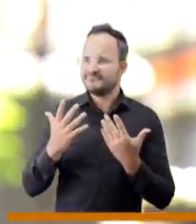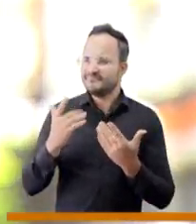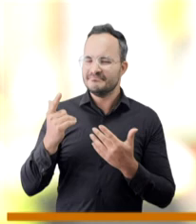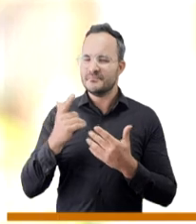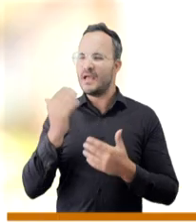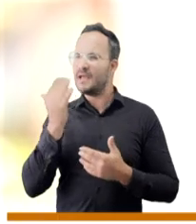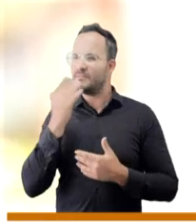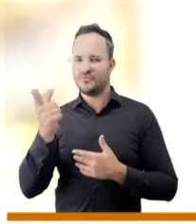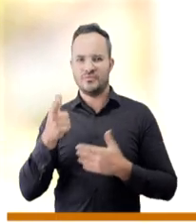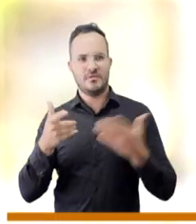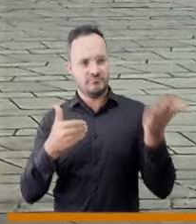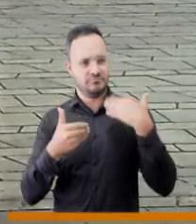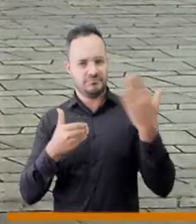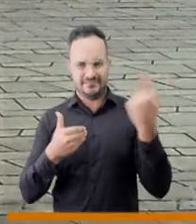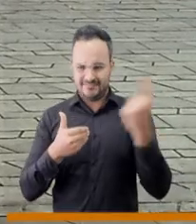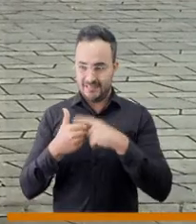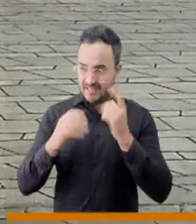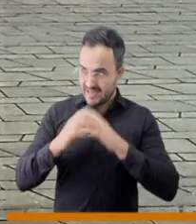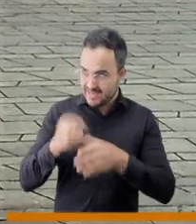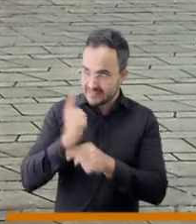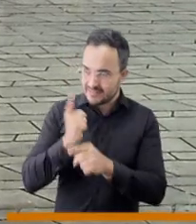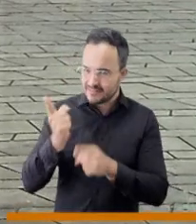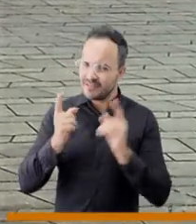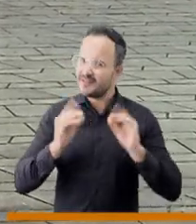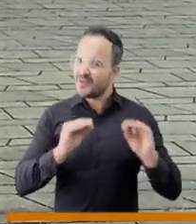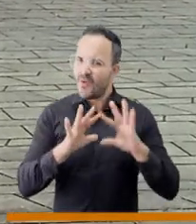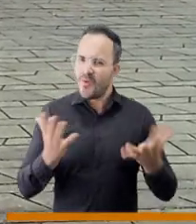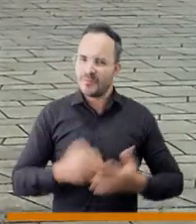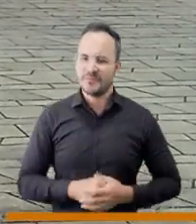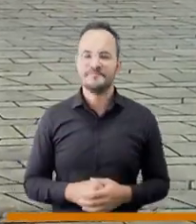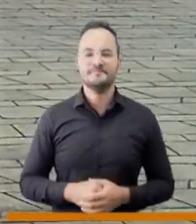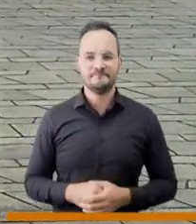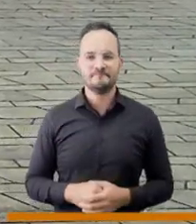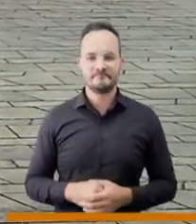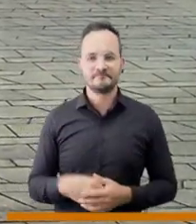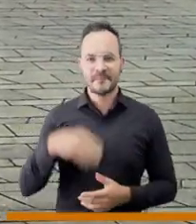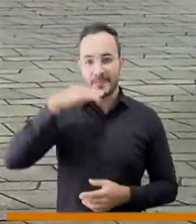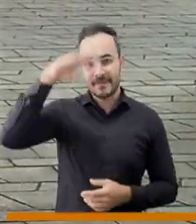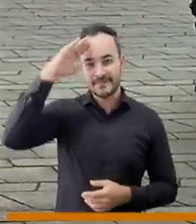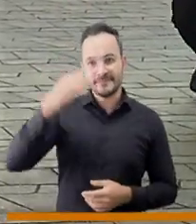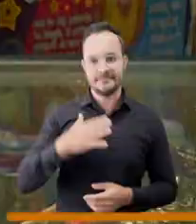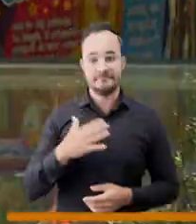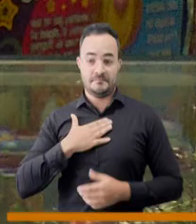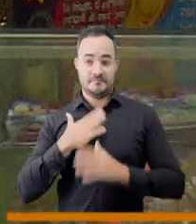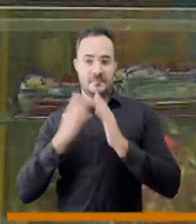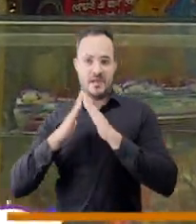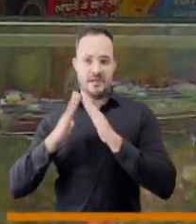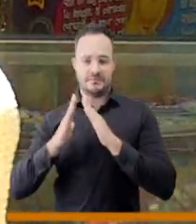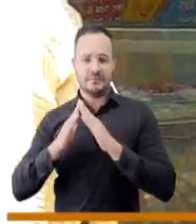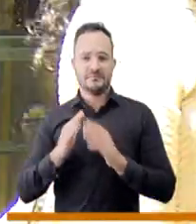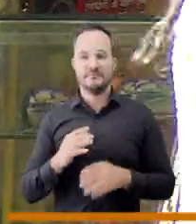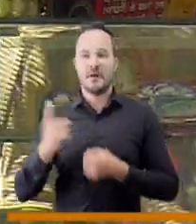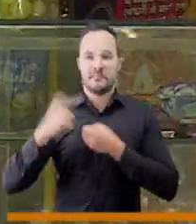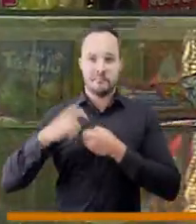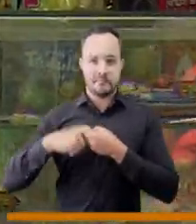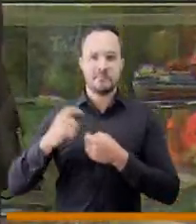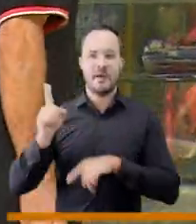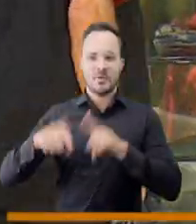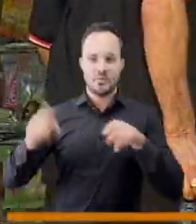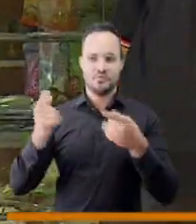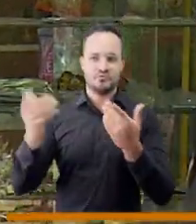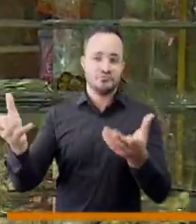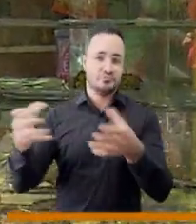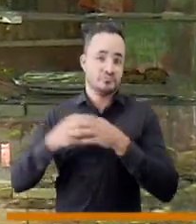ese proceso de esas clases que estás dando? En Medellín, en nuestra casa, pues tengo alumnos que tanto